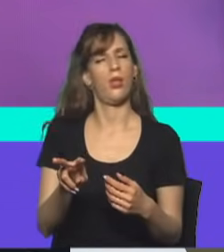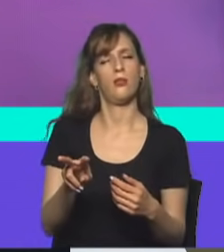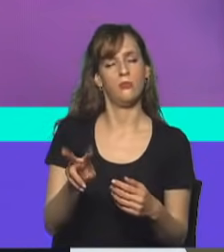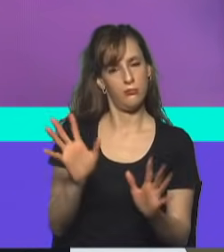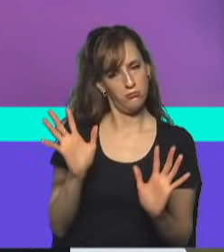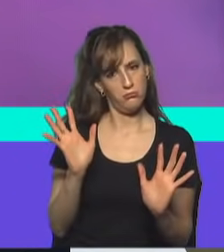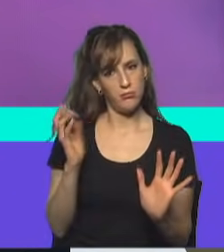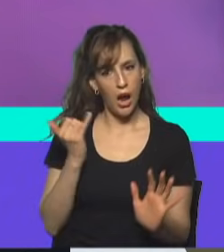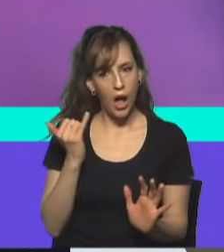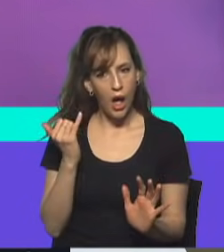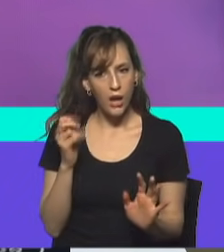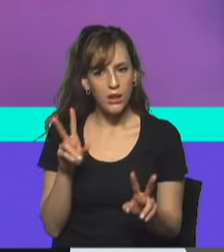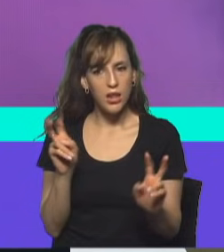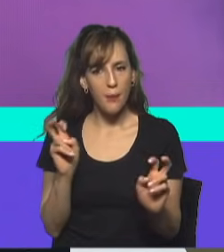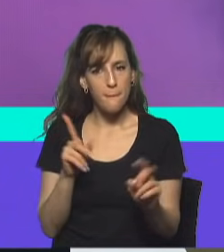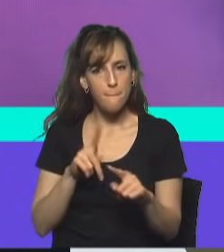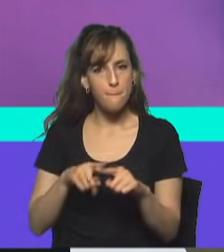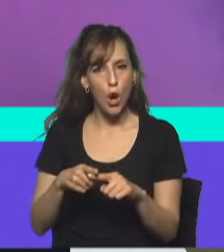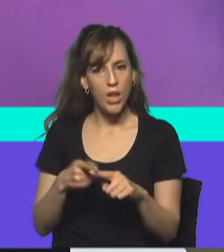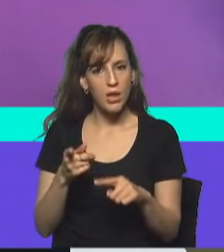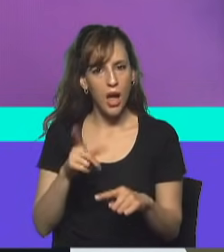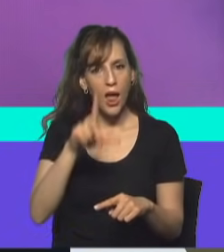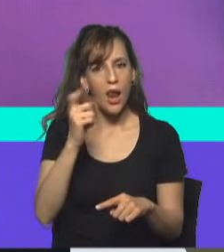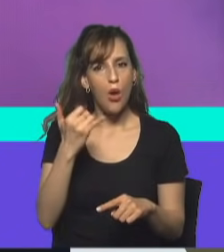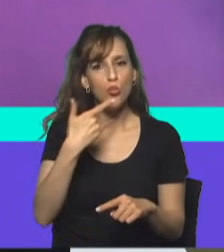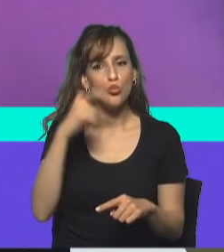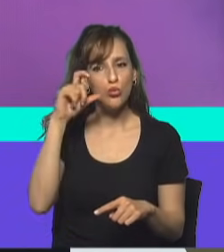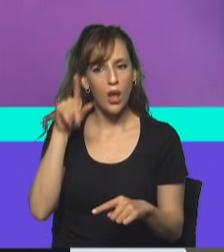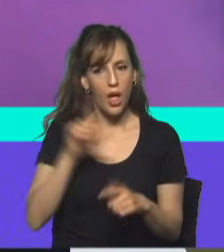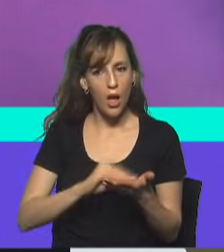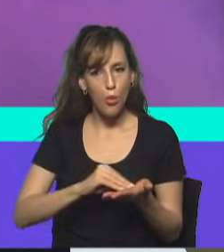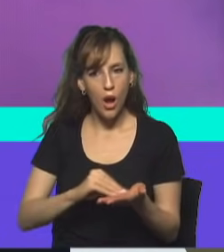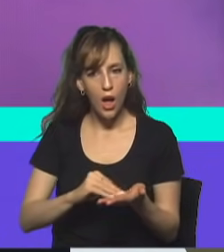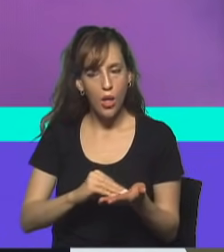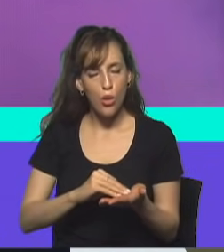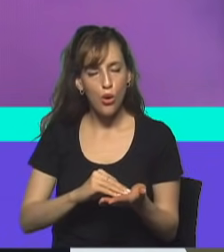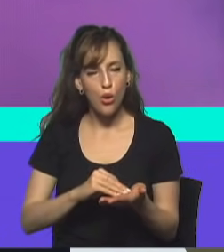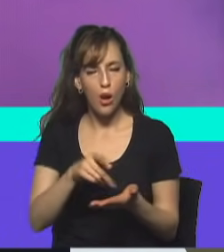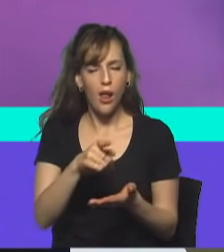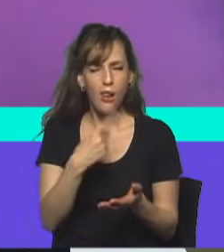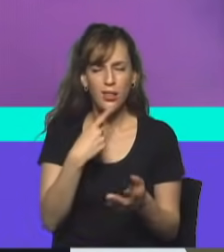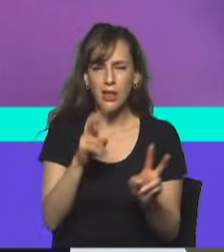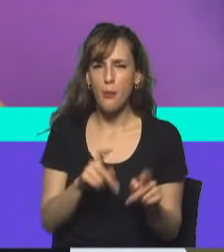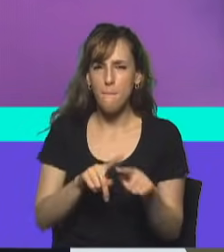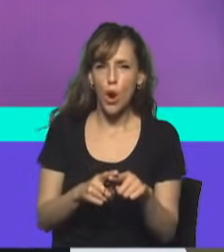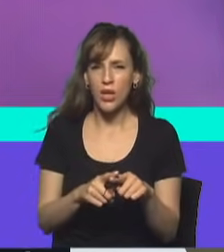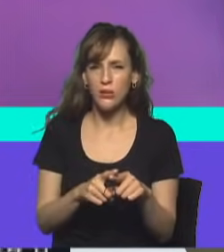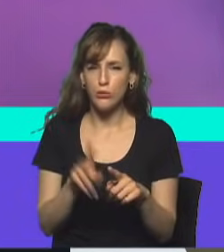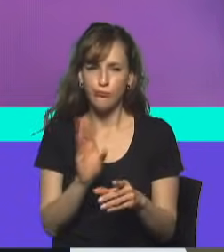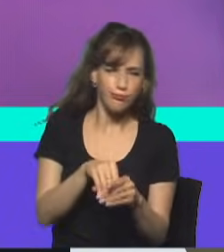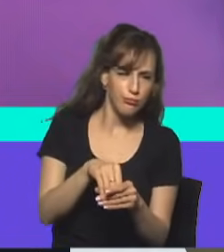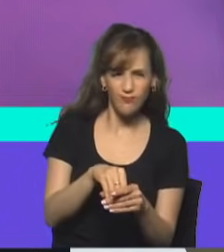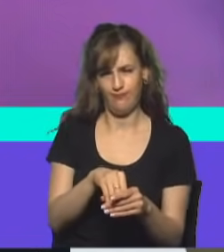referencias estrictamente políticas de Pablo Lanuse. No es habitual porque, bueno, de alguna manera también mezcla lo